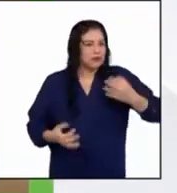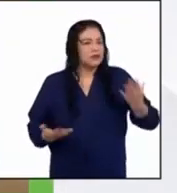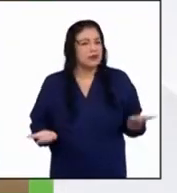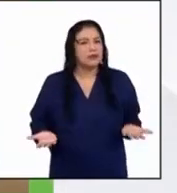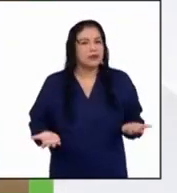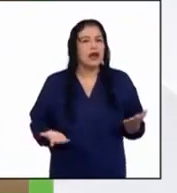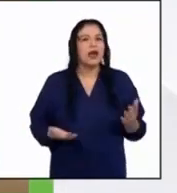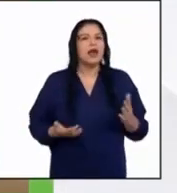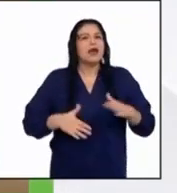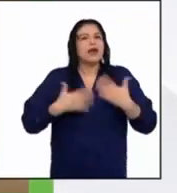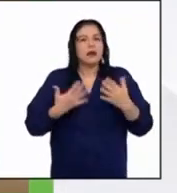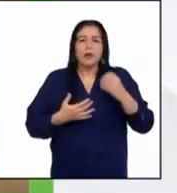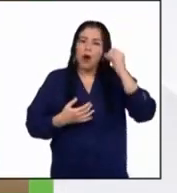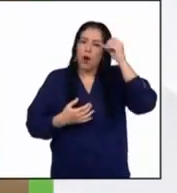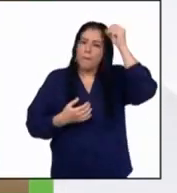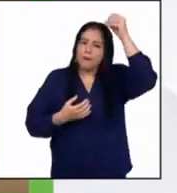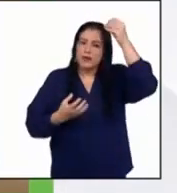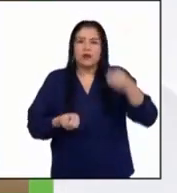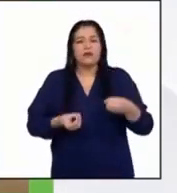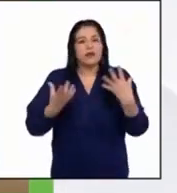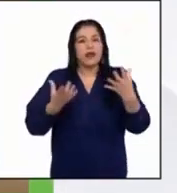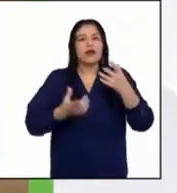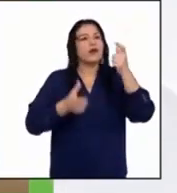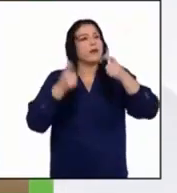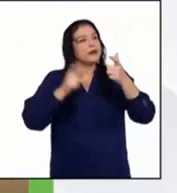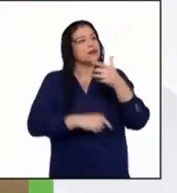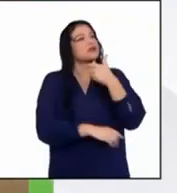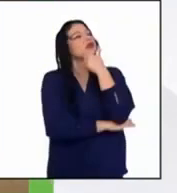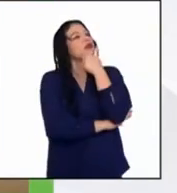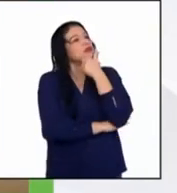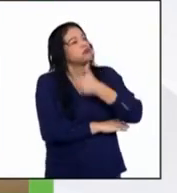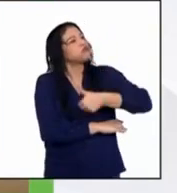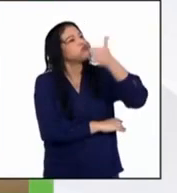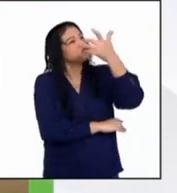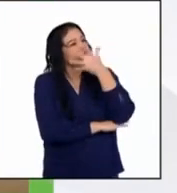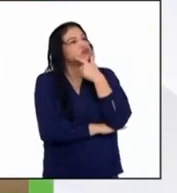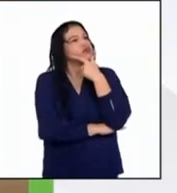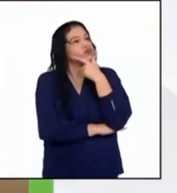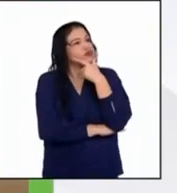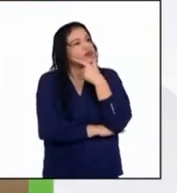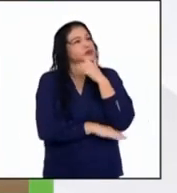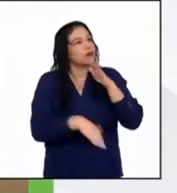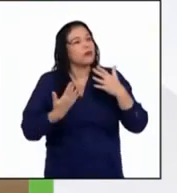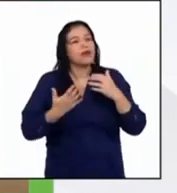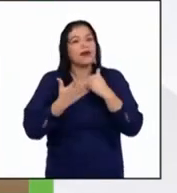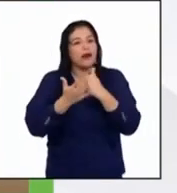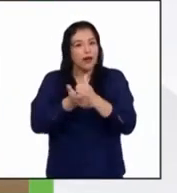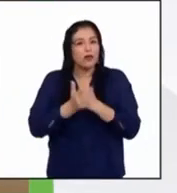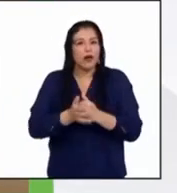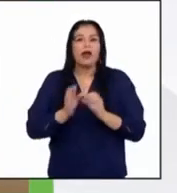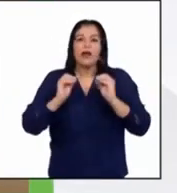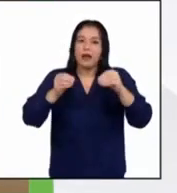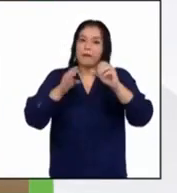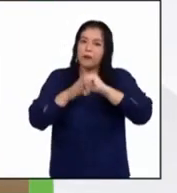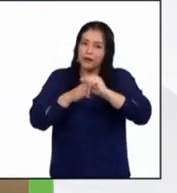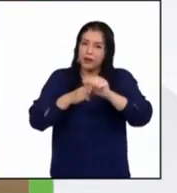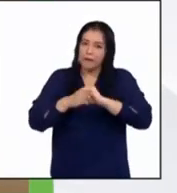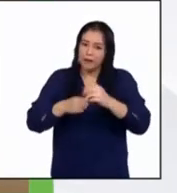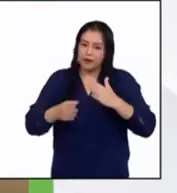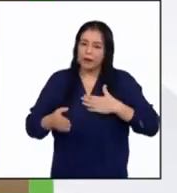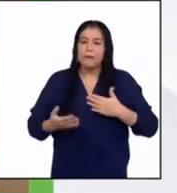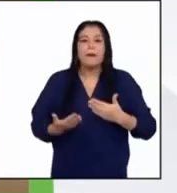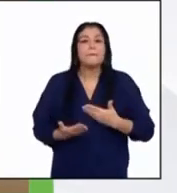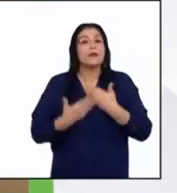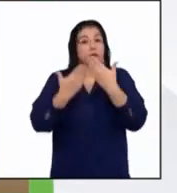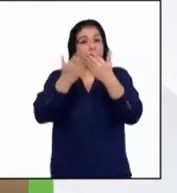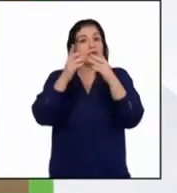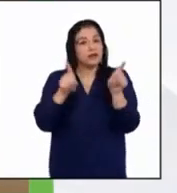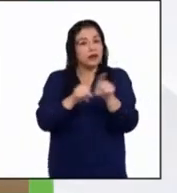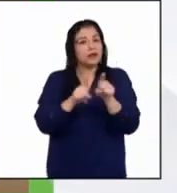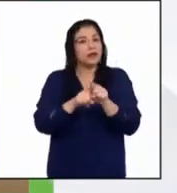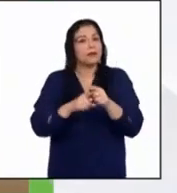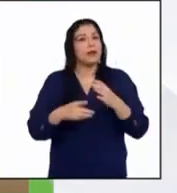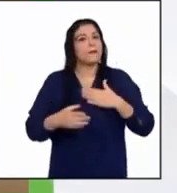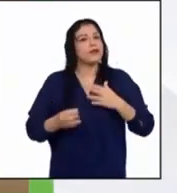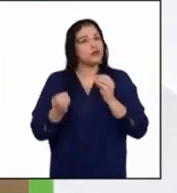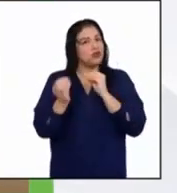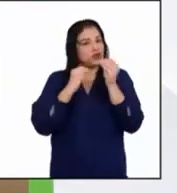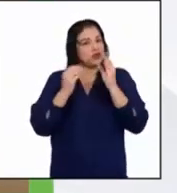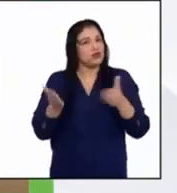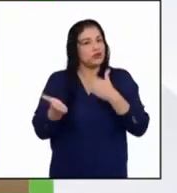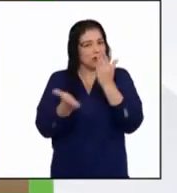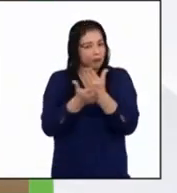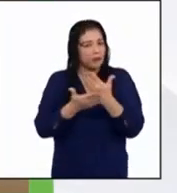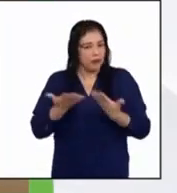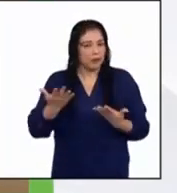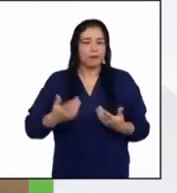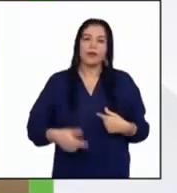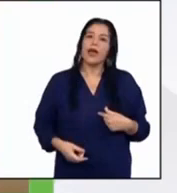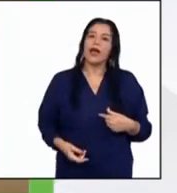ser escuchados por aquellos tomadores de decisiones y que pongan en práctica nuestras propuestas y nuestras soluciones. La toma